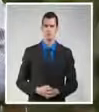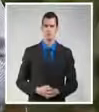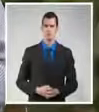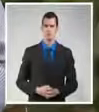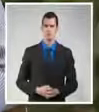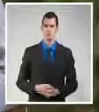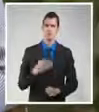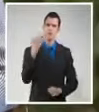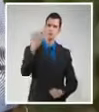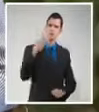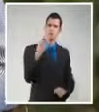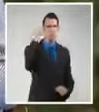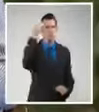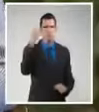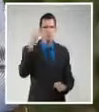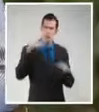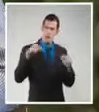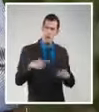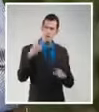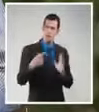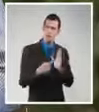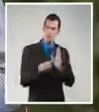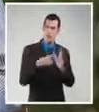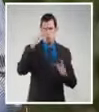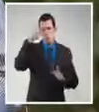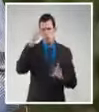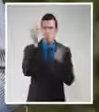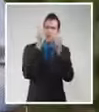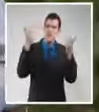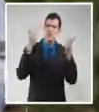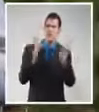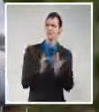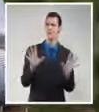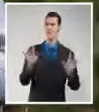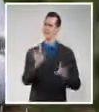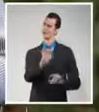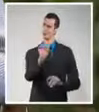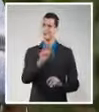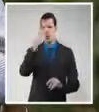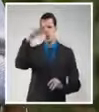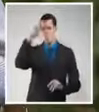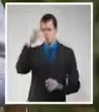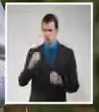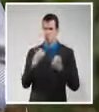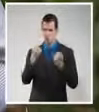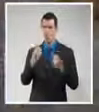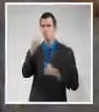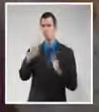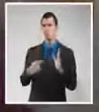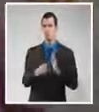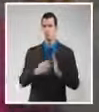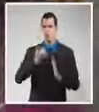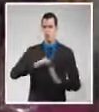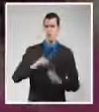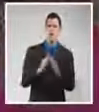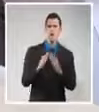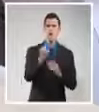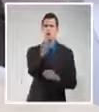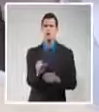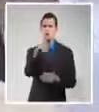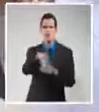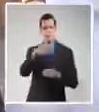el futuro al cual vamos a llegar, Cuba vive y no es un milagro. Y Cuba está viviendo porque sus hijos quieren. Y cada